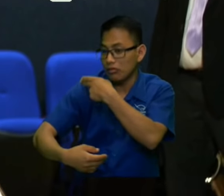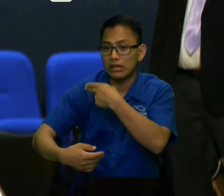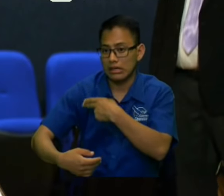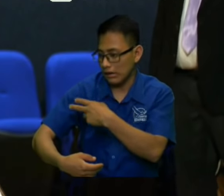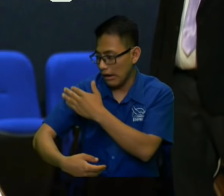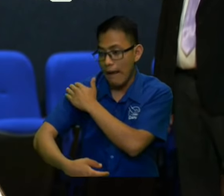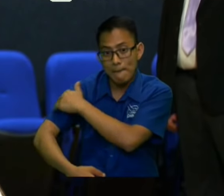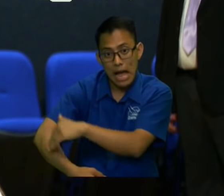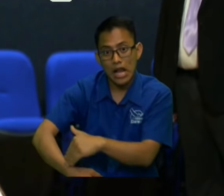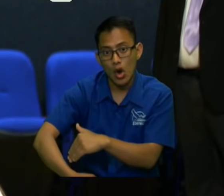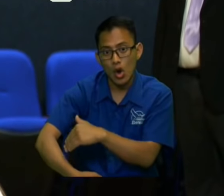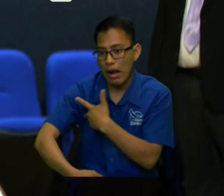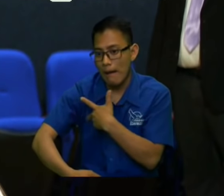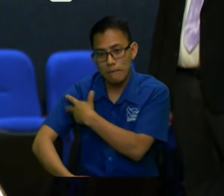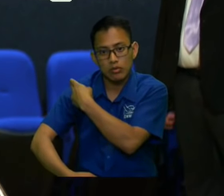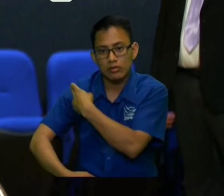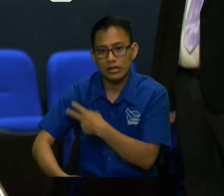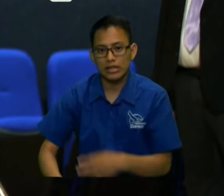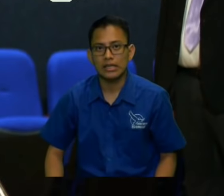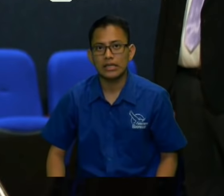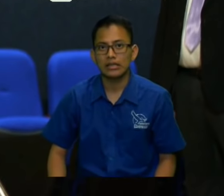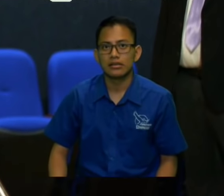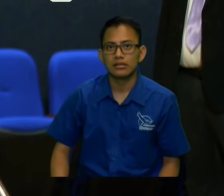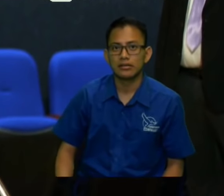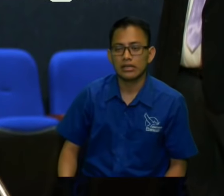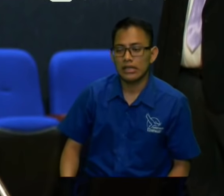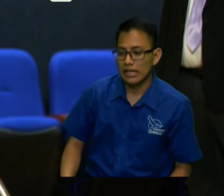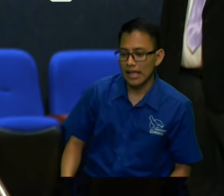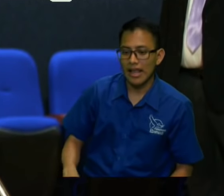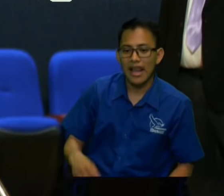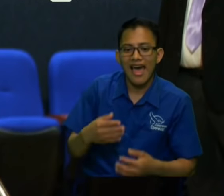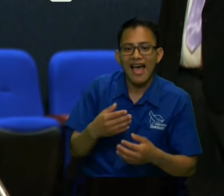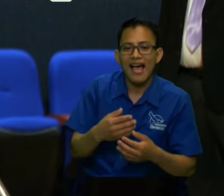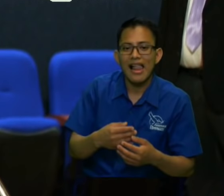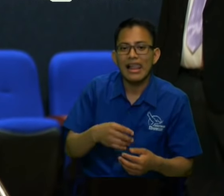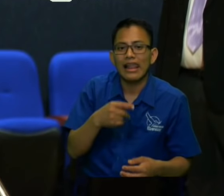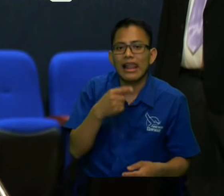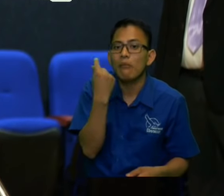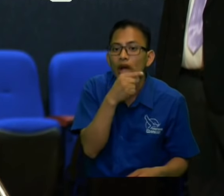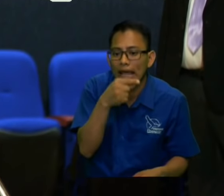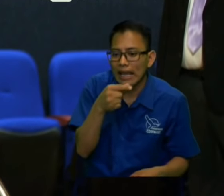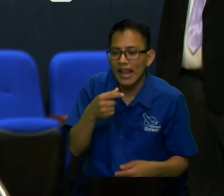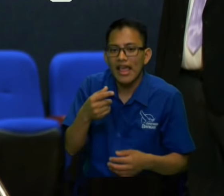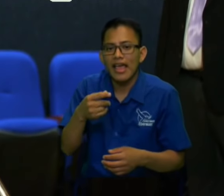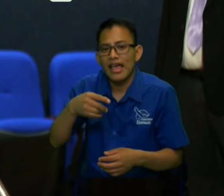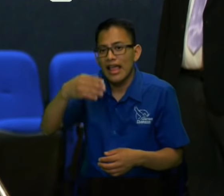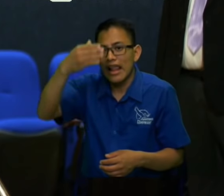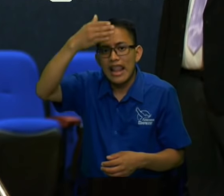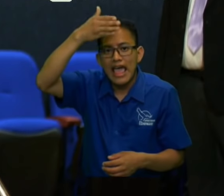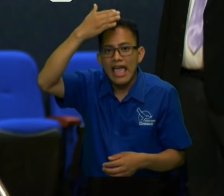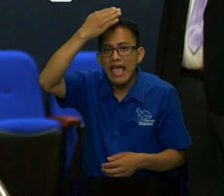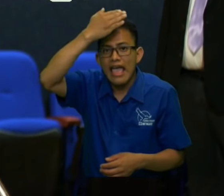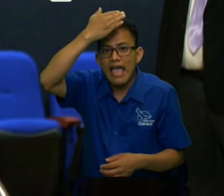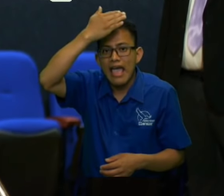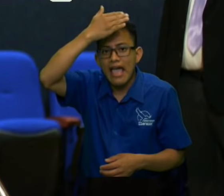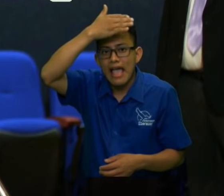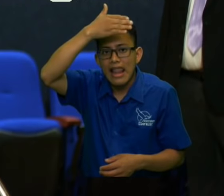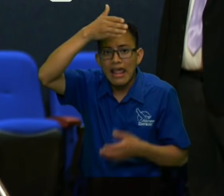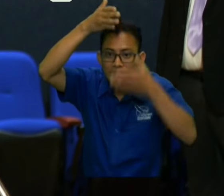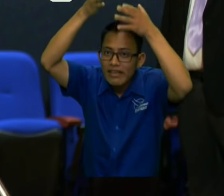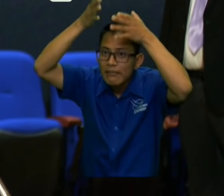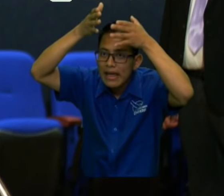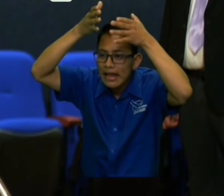ratito y le pasaba un Nuevo Testamento, y él estaba tan sentido, amargado y bravo, que agarraba el Nuevo Testamento y lo